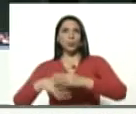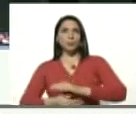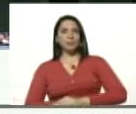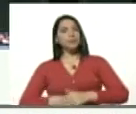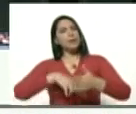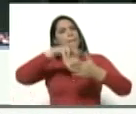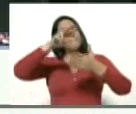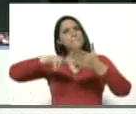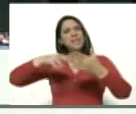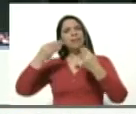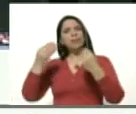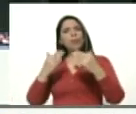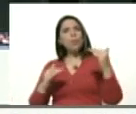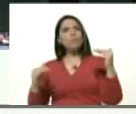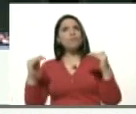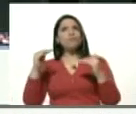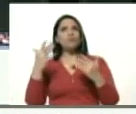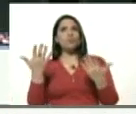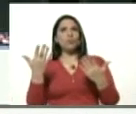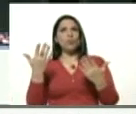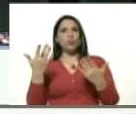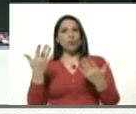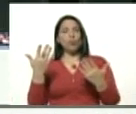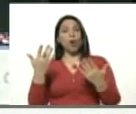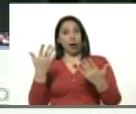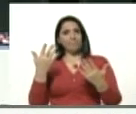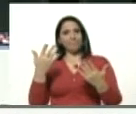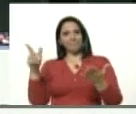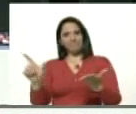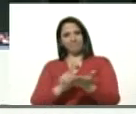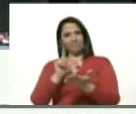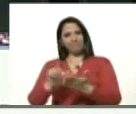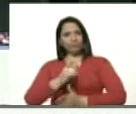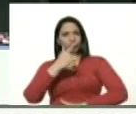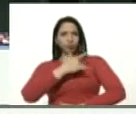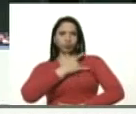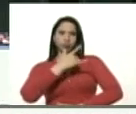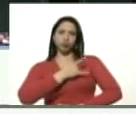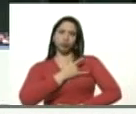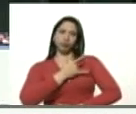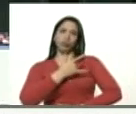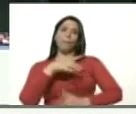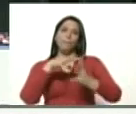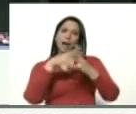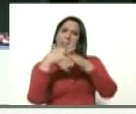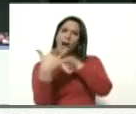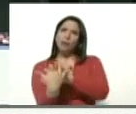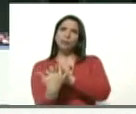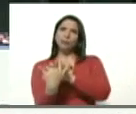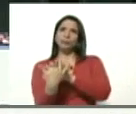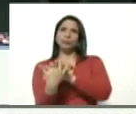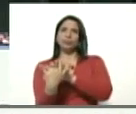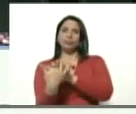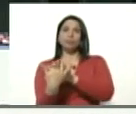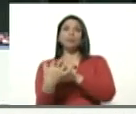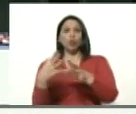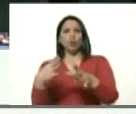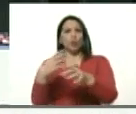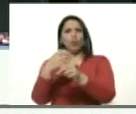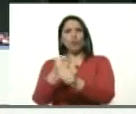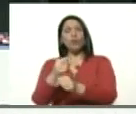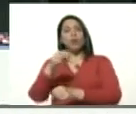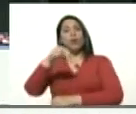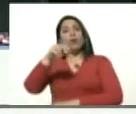pinta como mural en los liceos, en las universidades, en los barrios. El Credo de Aquiles